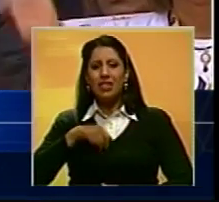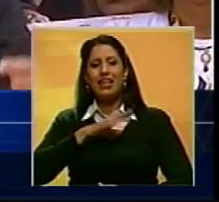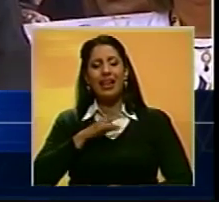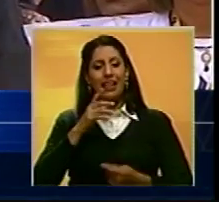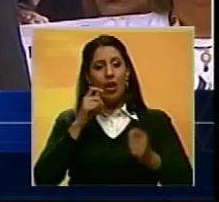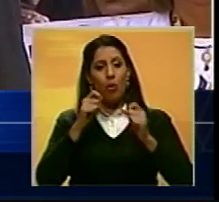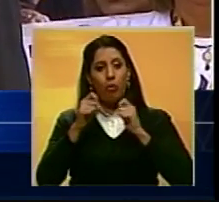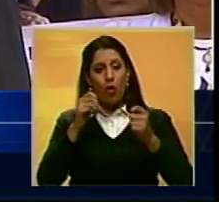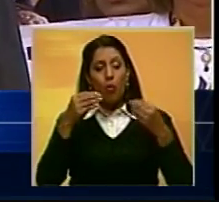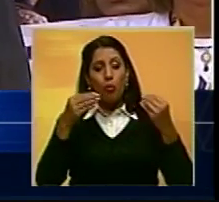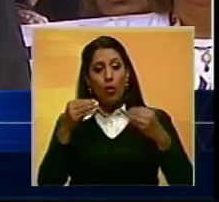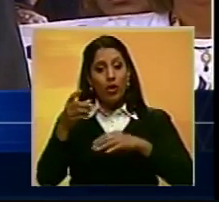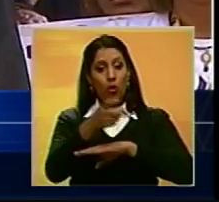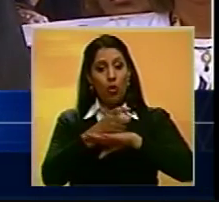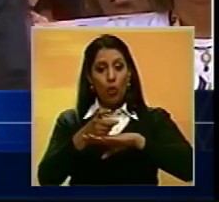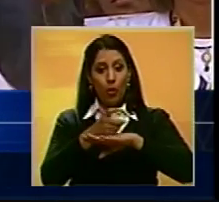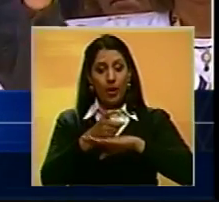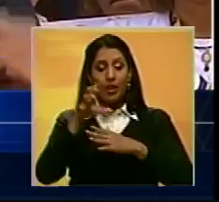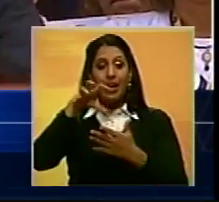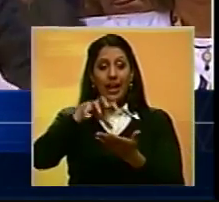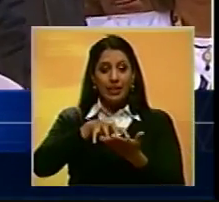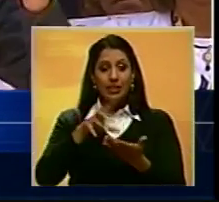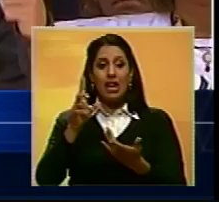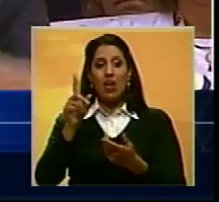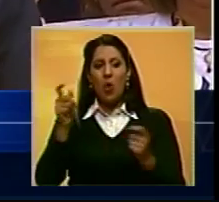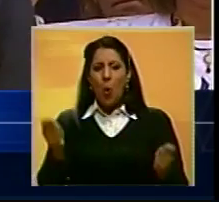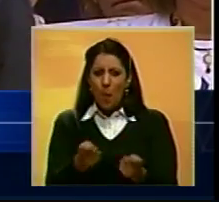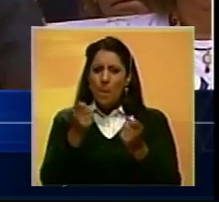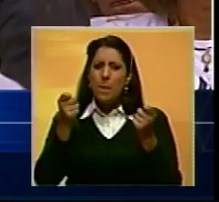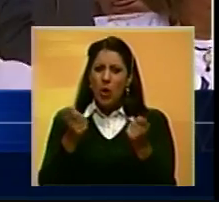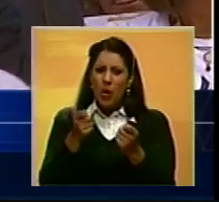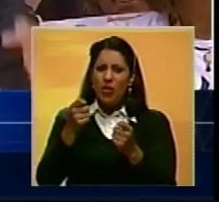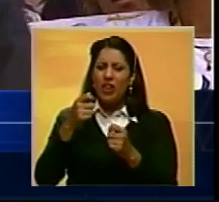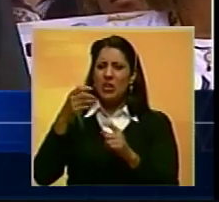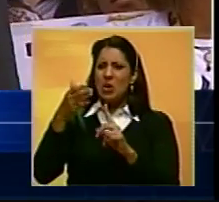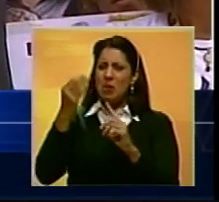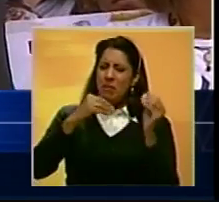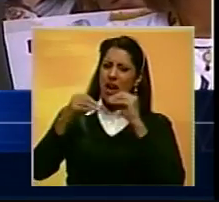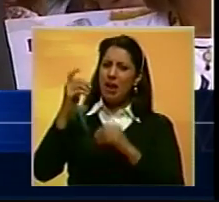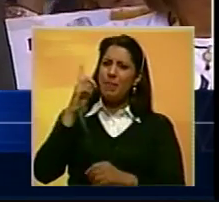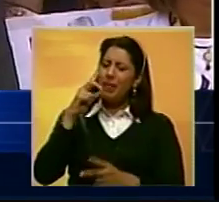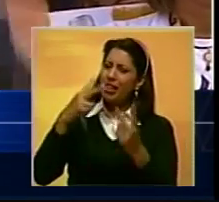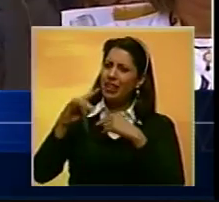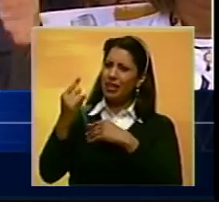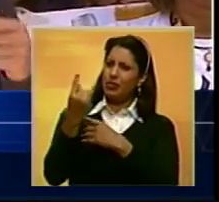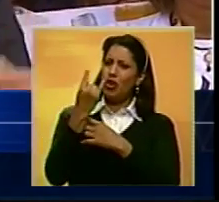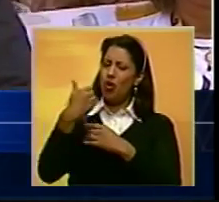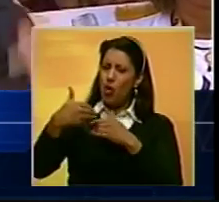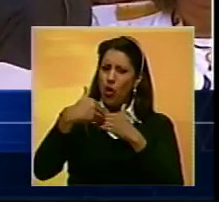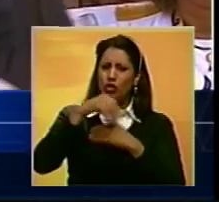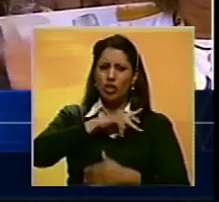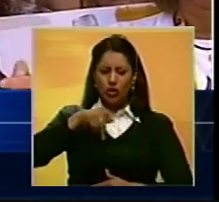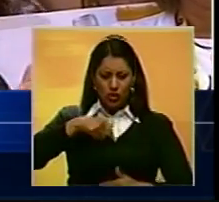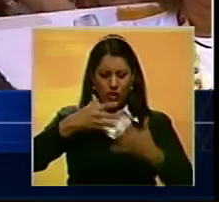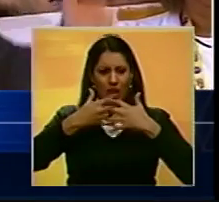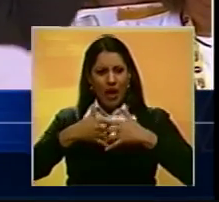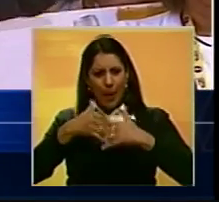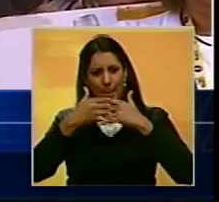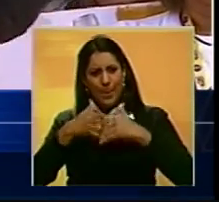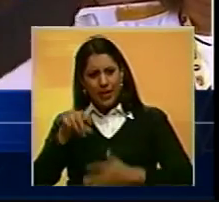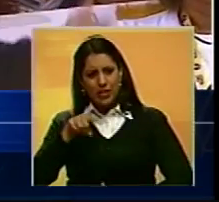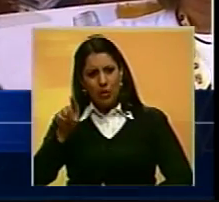medios públicos del Estado, al Estado, con campañas de difamación constante contra esta